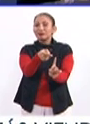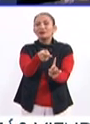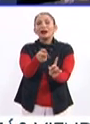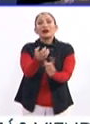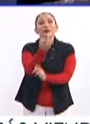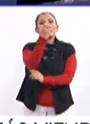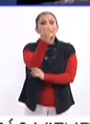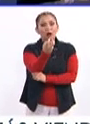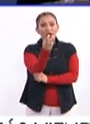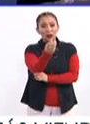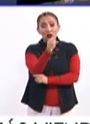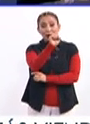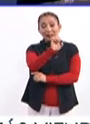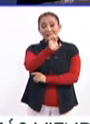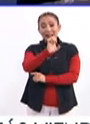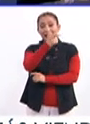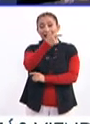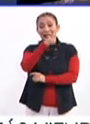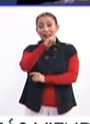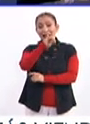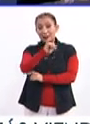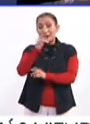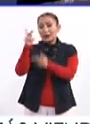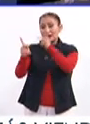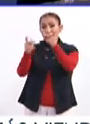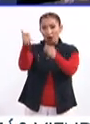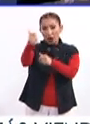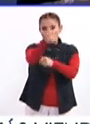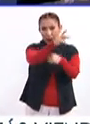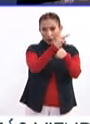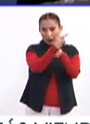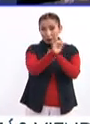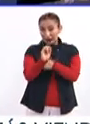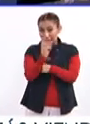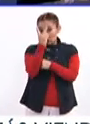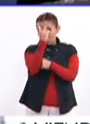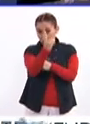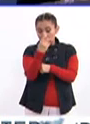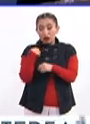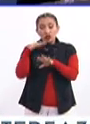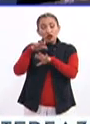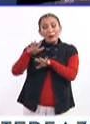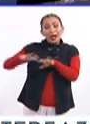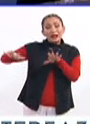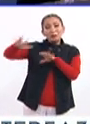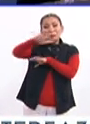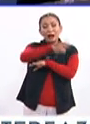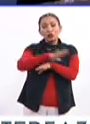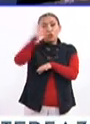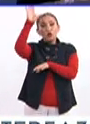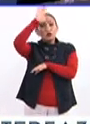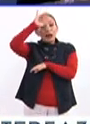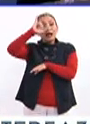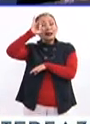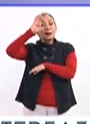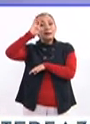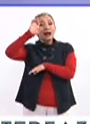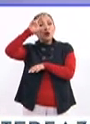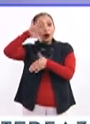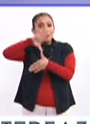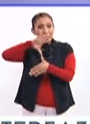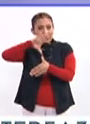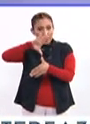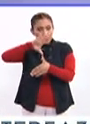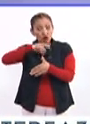sentido, creo que bueno, la CEGIB dialoga con los 22 países y en el caso del Espacio Cultural Iberoamericano, nosotros tenemos